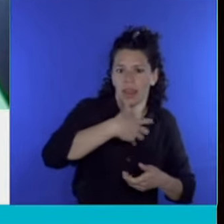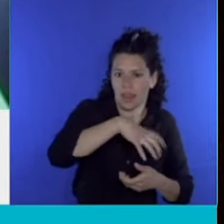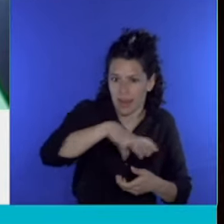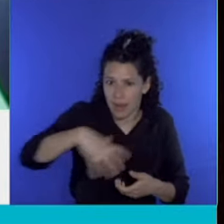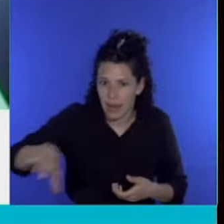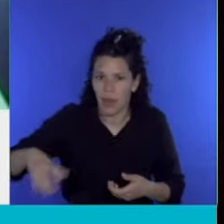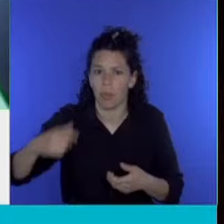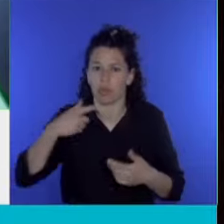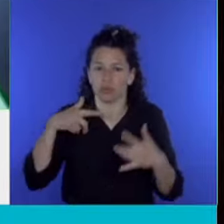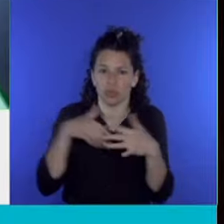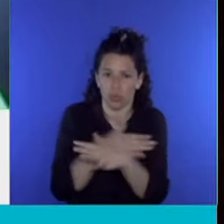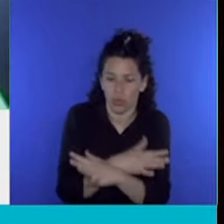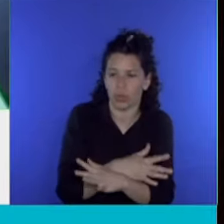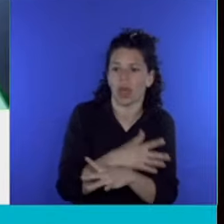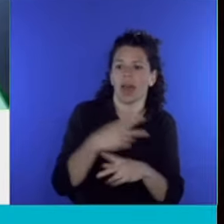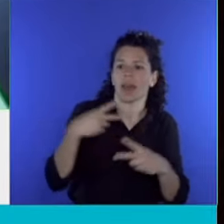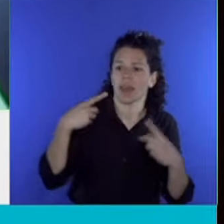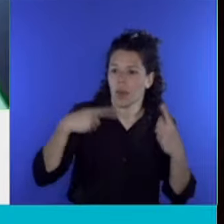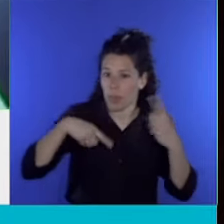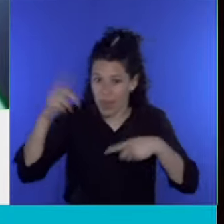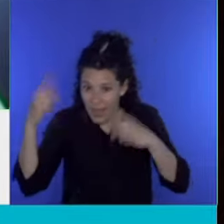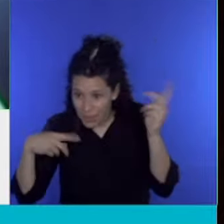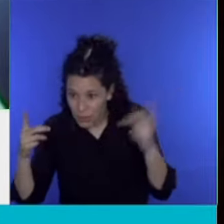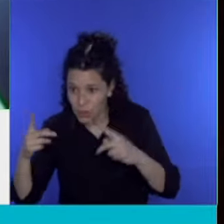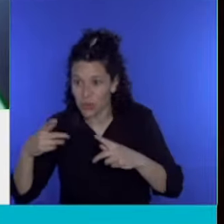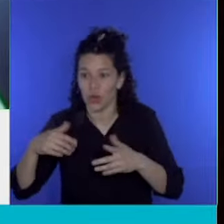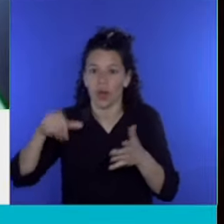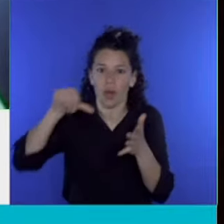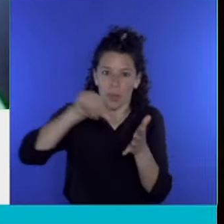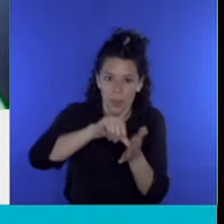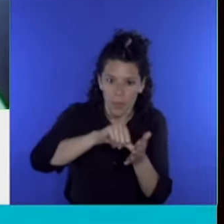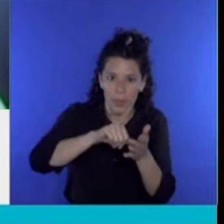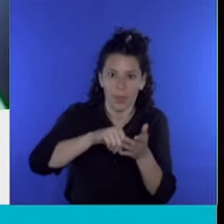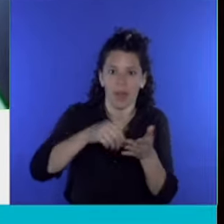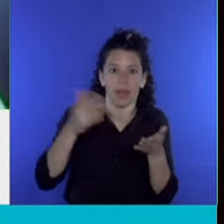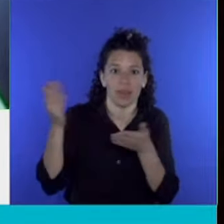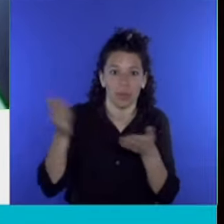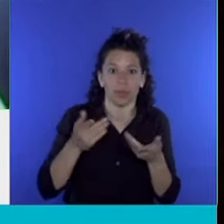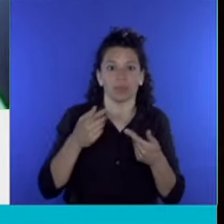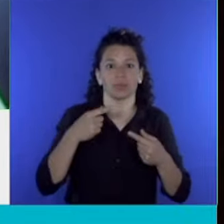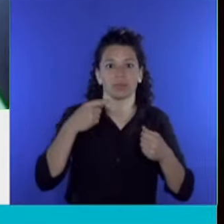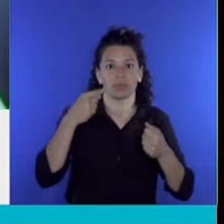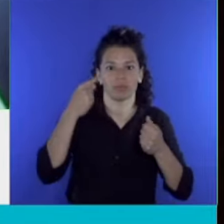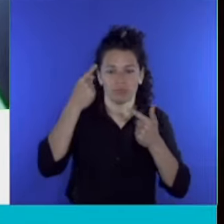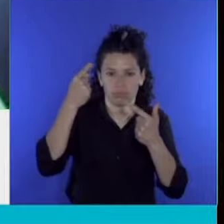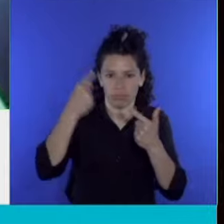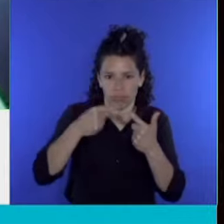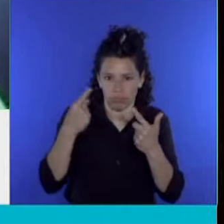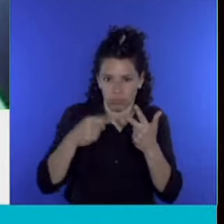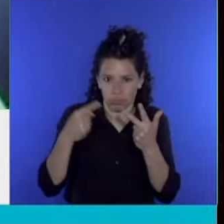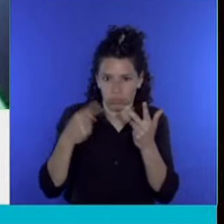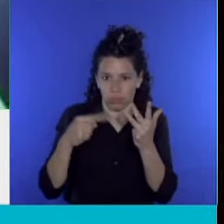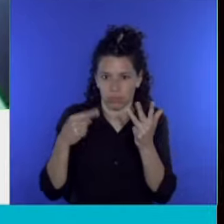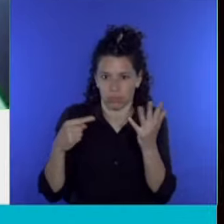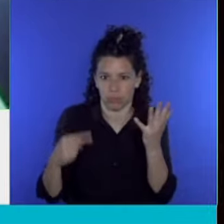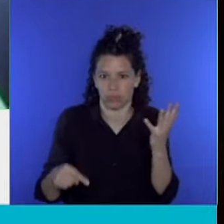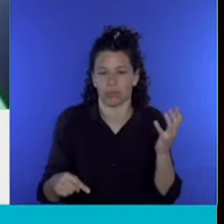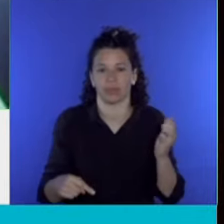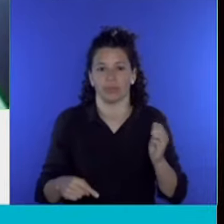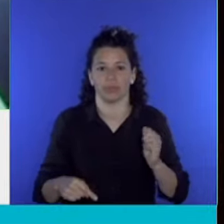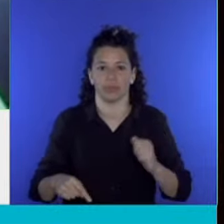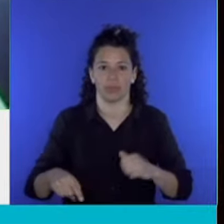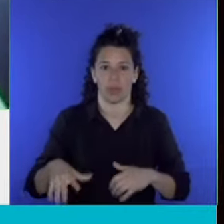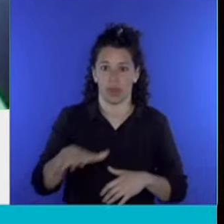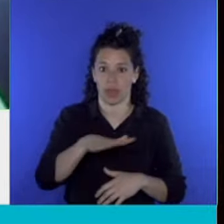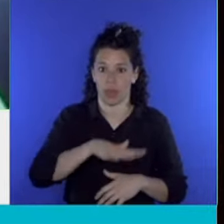de las migraciones del conurbano y todas aquellas identidades que